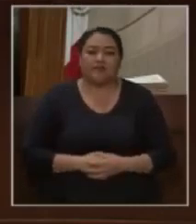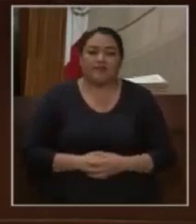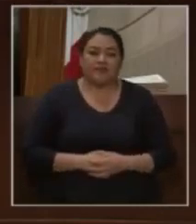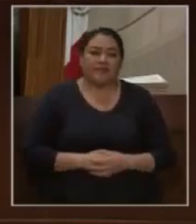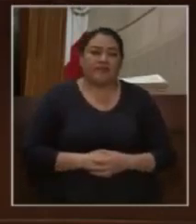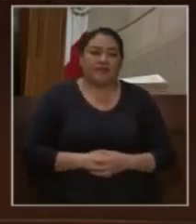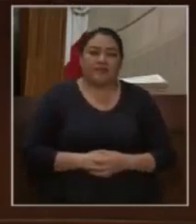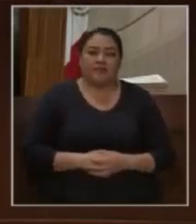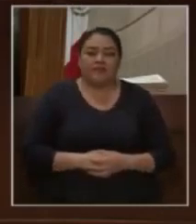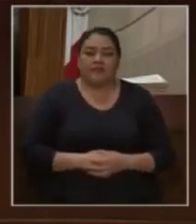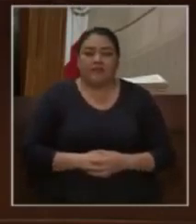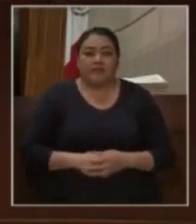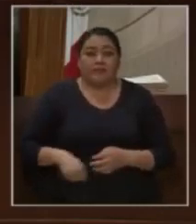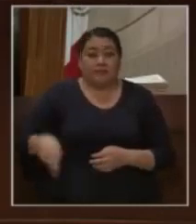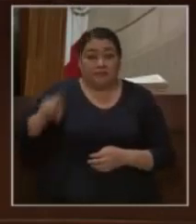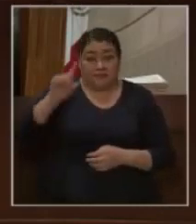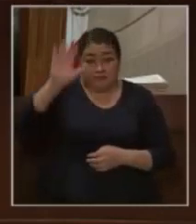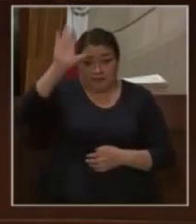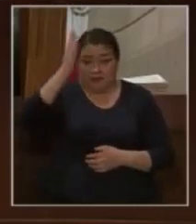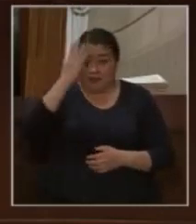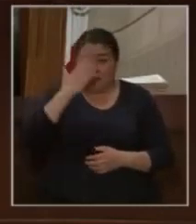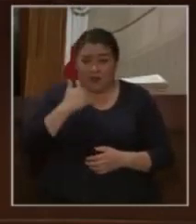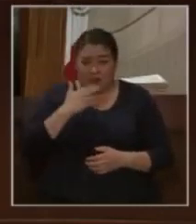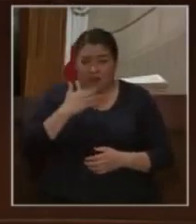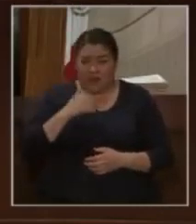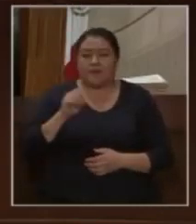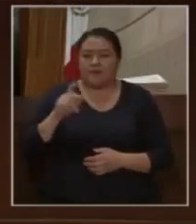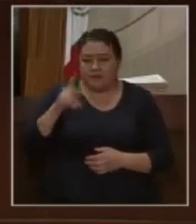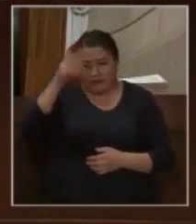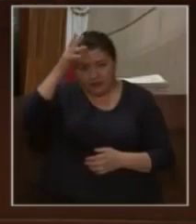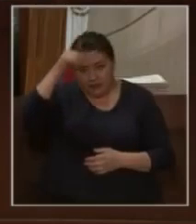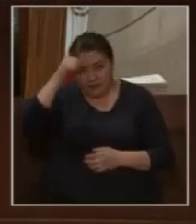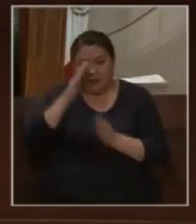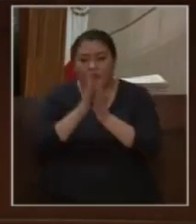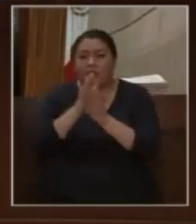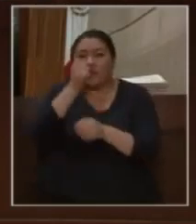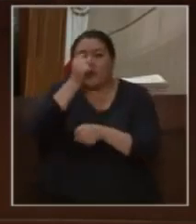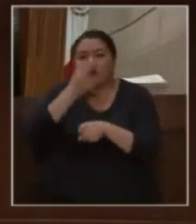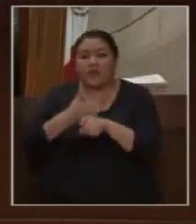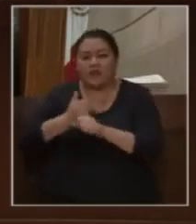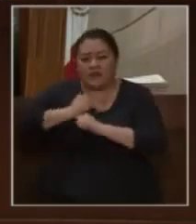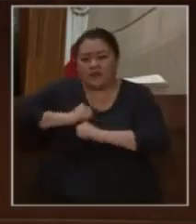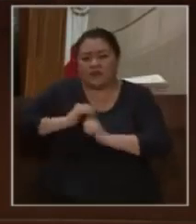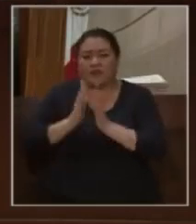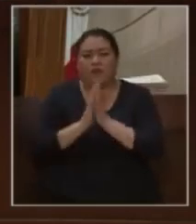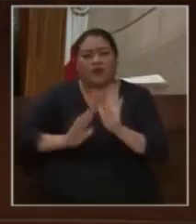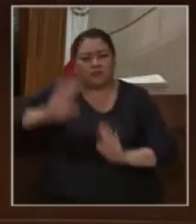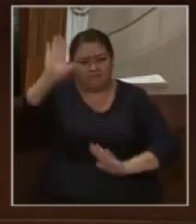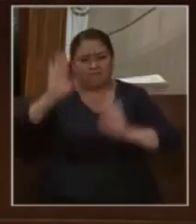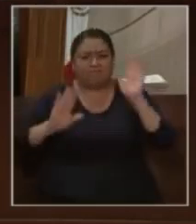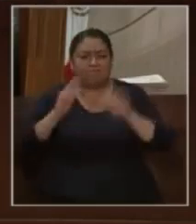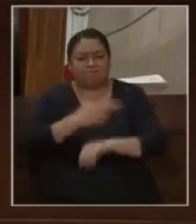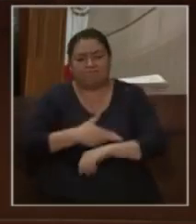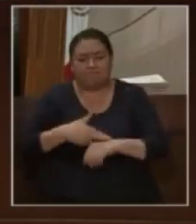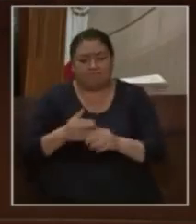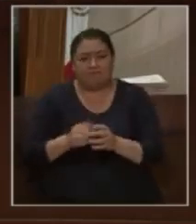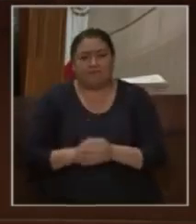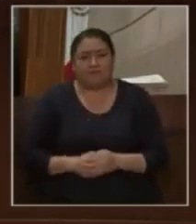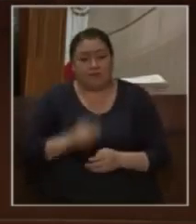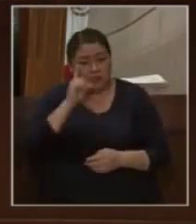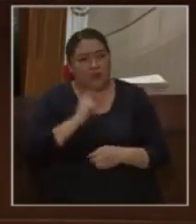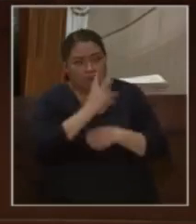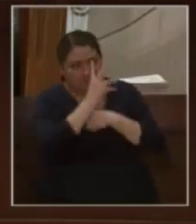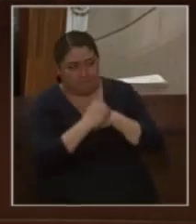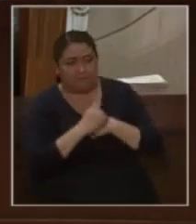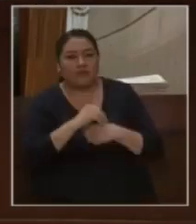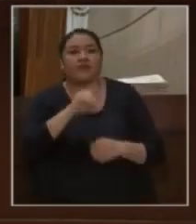cuenta. A no haber intervención alguna, secretaria general, tome la votación que corresponda. Con su autorización,